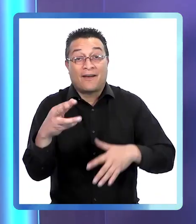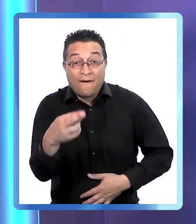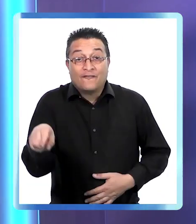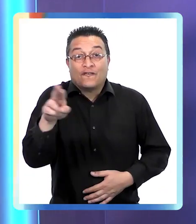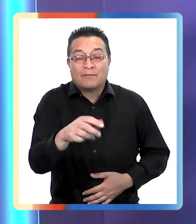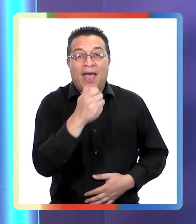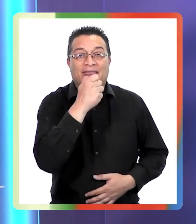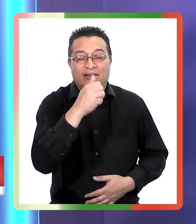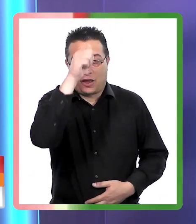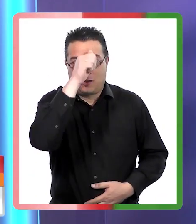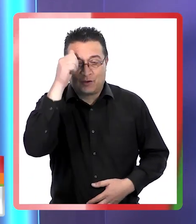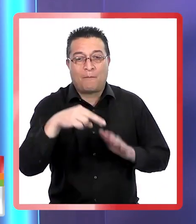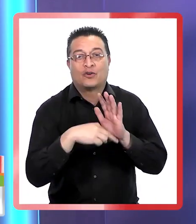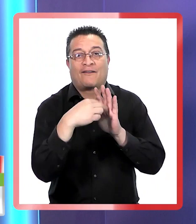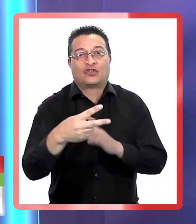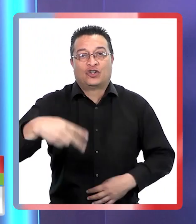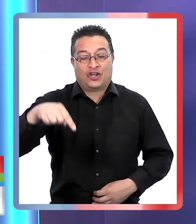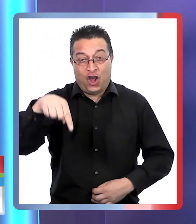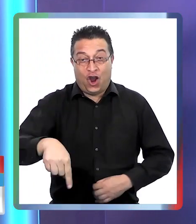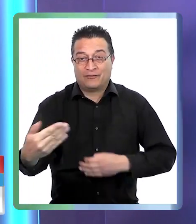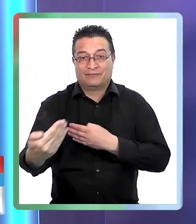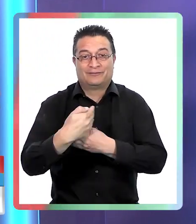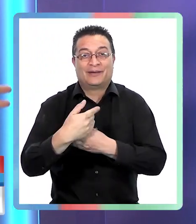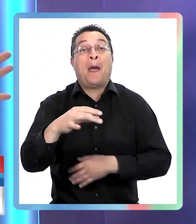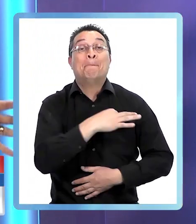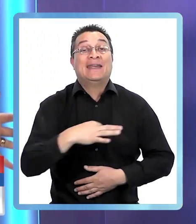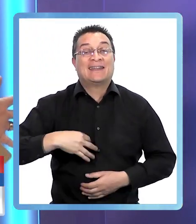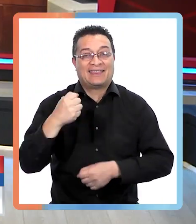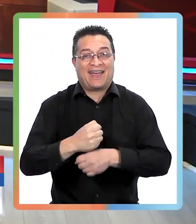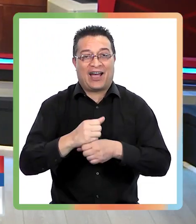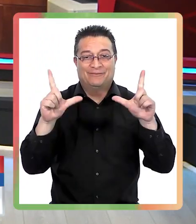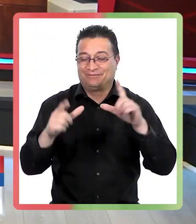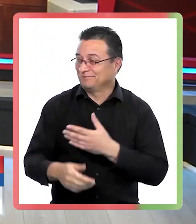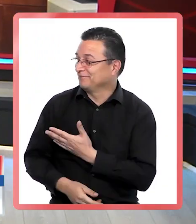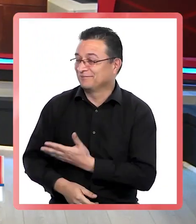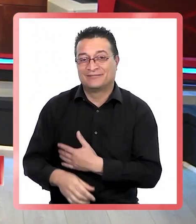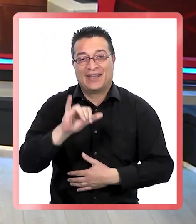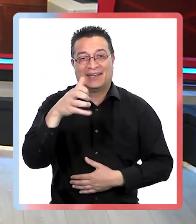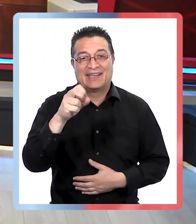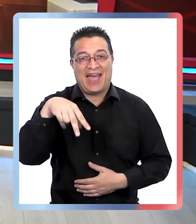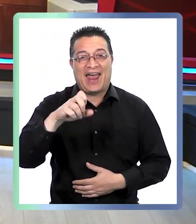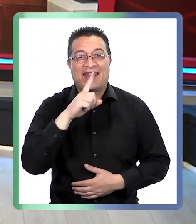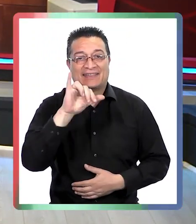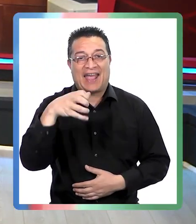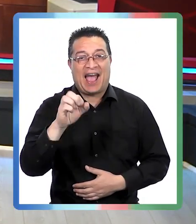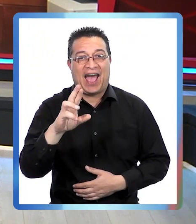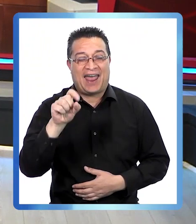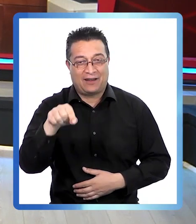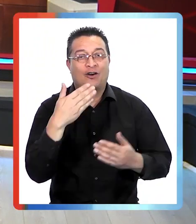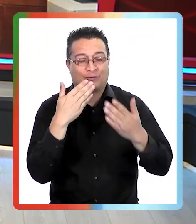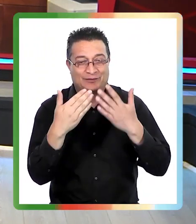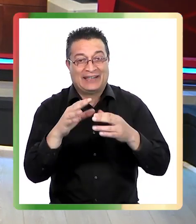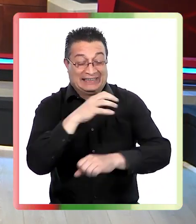Estamos de regreso con la entrevista del domingo de Portavoz Noticias. Hoy nos acompaña la ministra del Trabajo y Previsión Social, la tenemos ahí en pantalla, Janet Jara. Gracias nuevamente por conversar